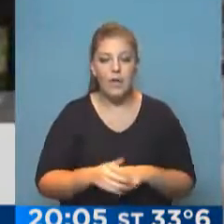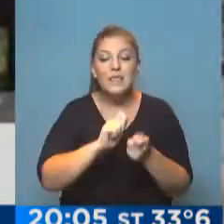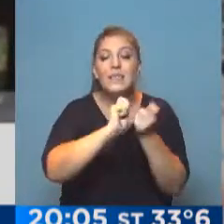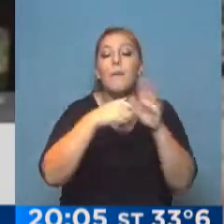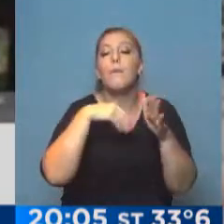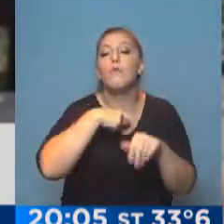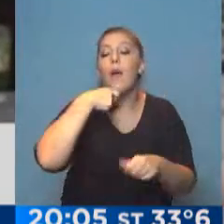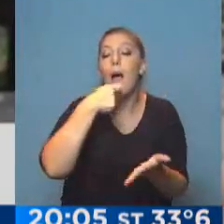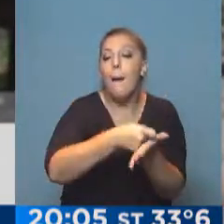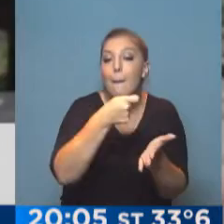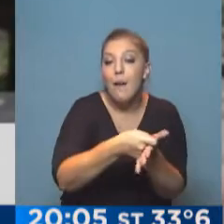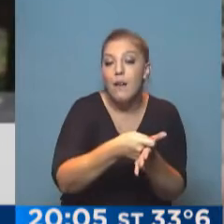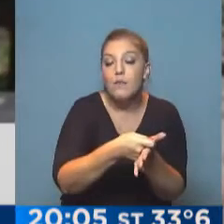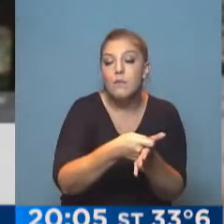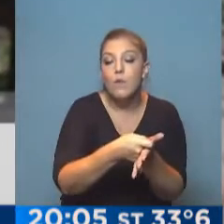del haber